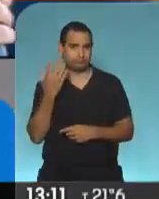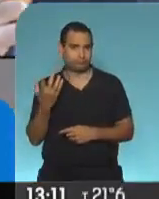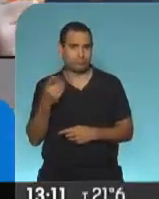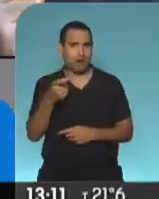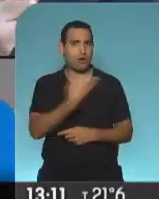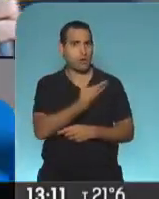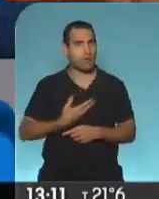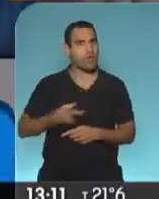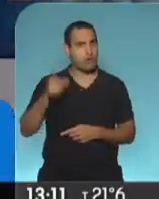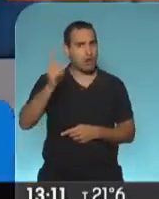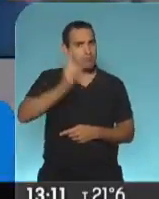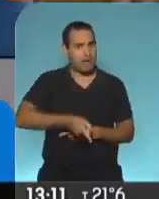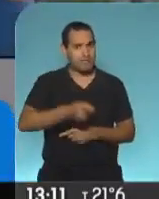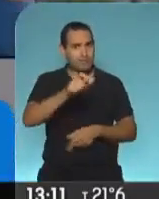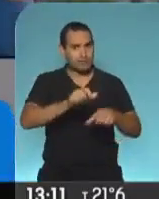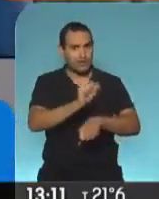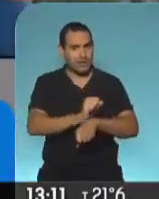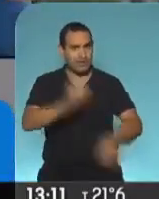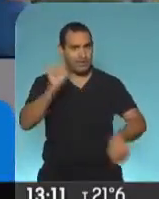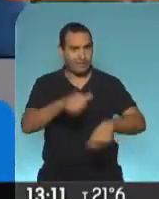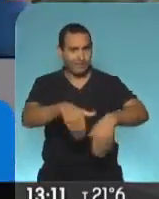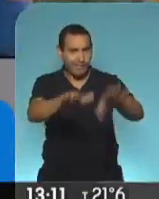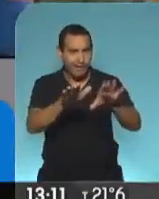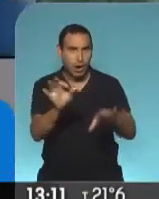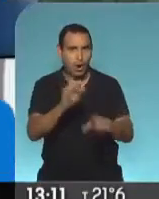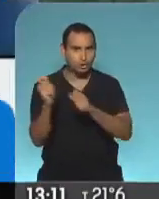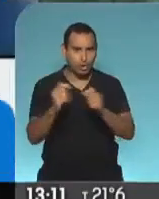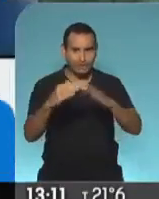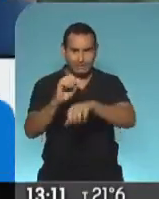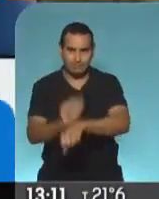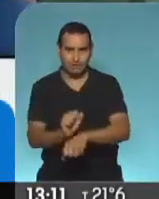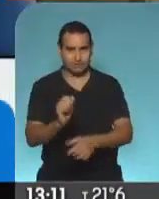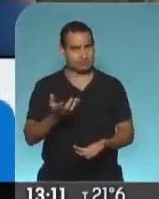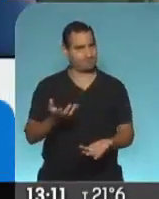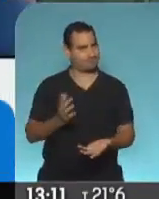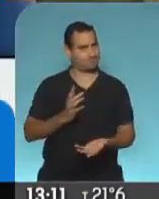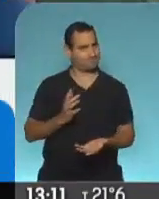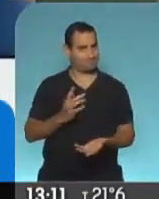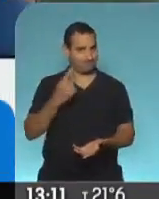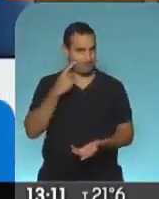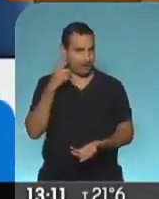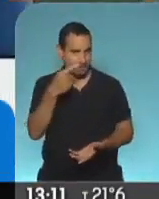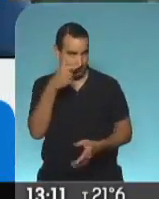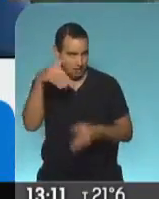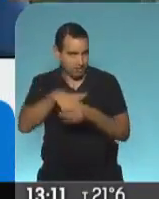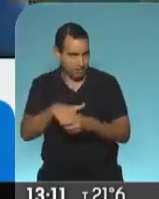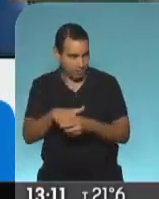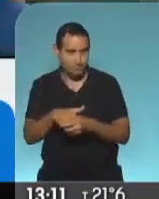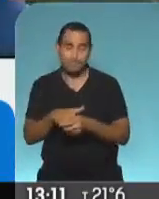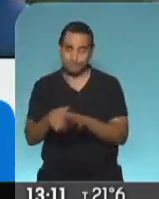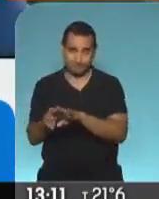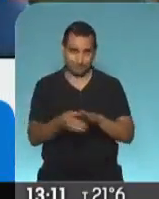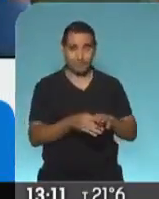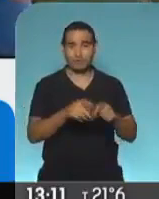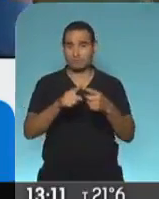de que el gobierno es el que ordena las excarcelaciones o las prisiones domiciliarias, porque estaría intrometiéndose un poder sobre el otro. Eso por un